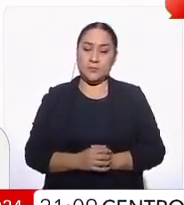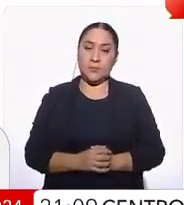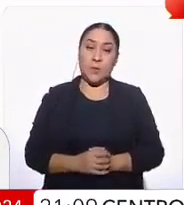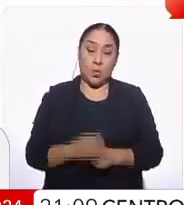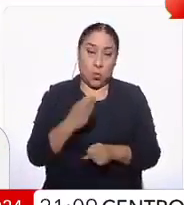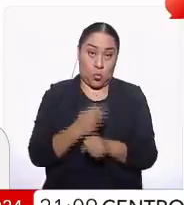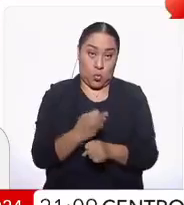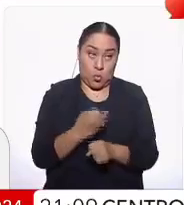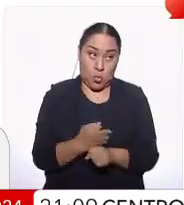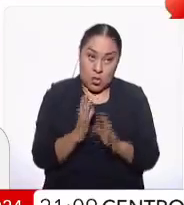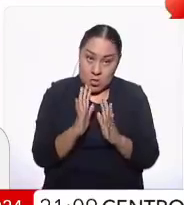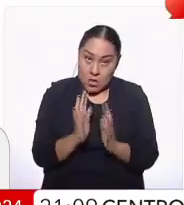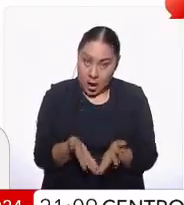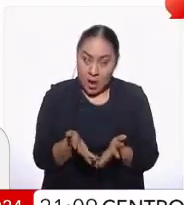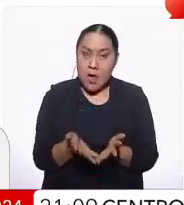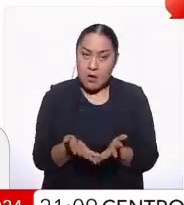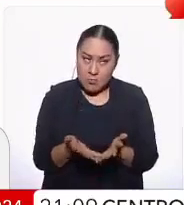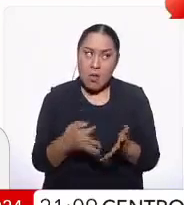trabajando